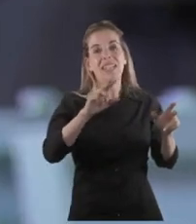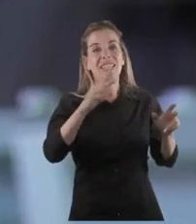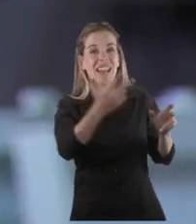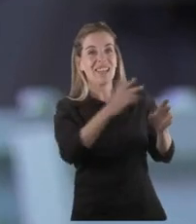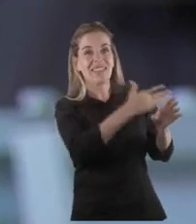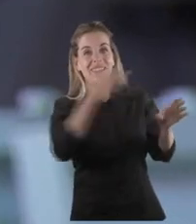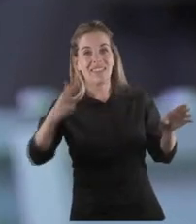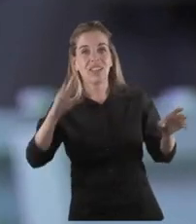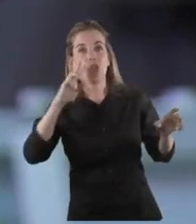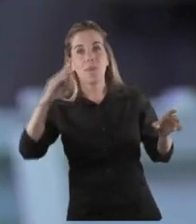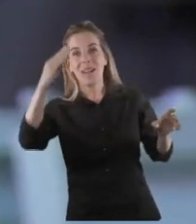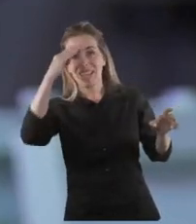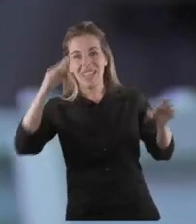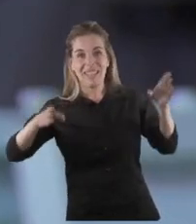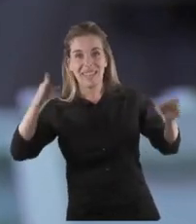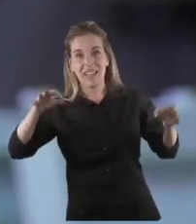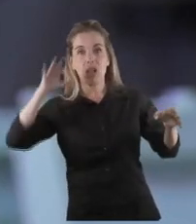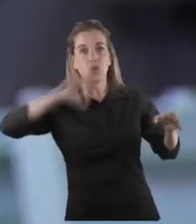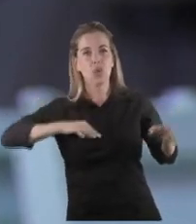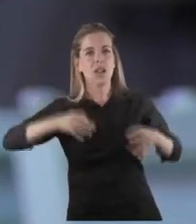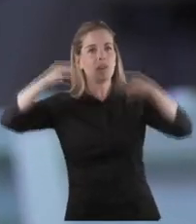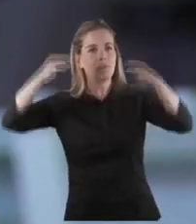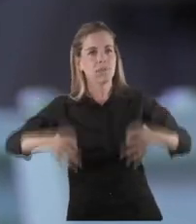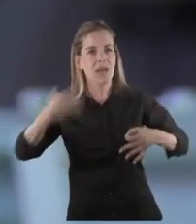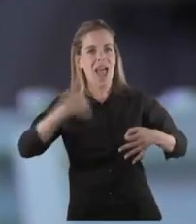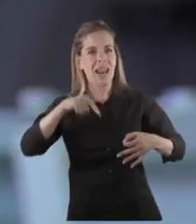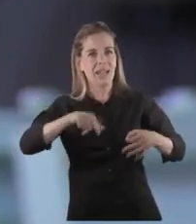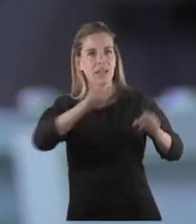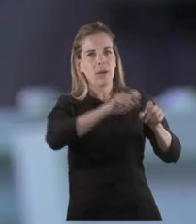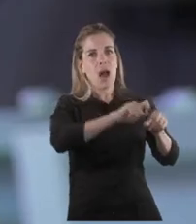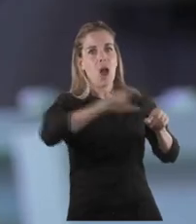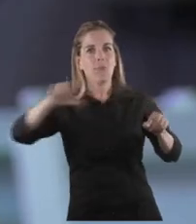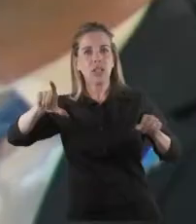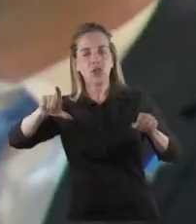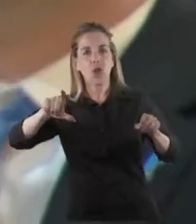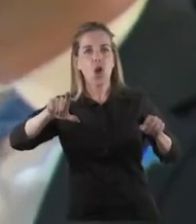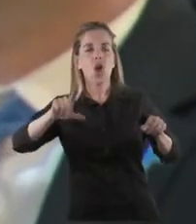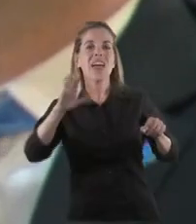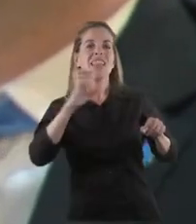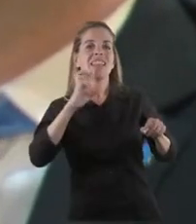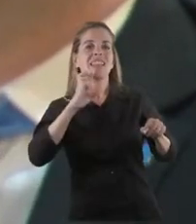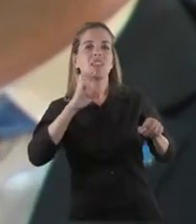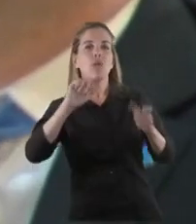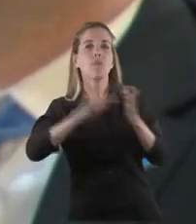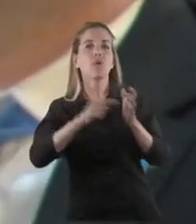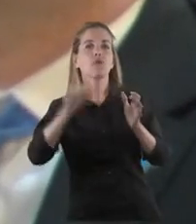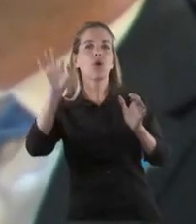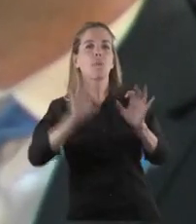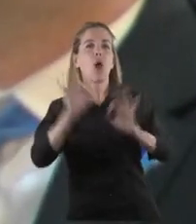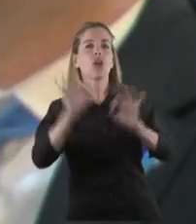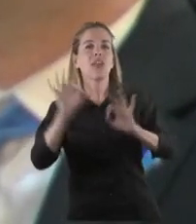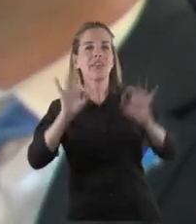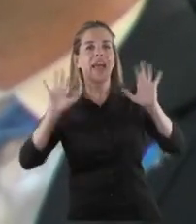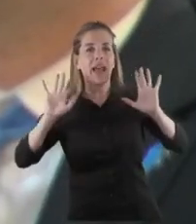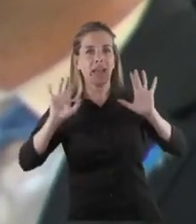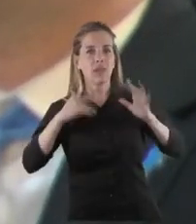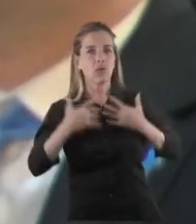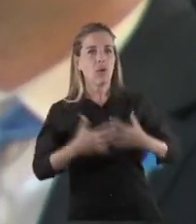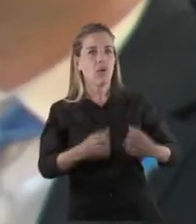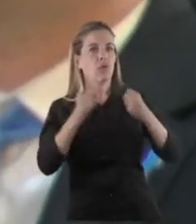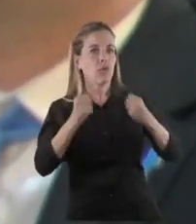el salario real en la Argentina creció 19 puntos. Fue un esfuerzo